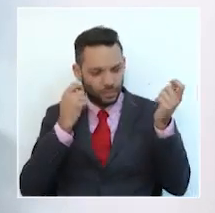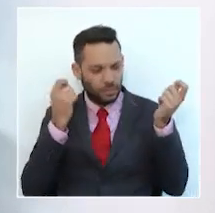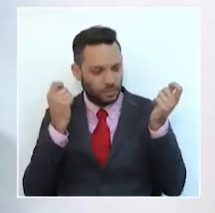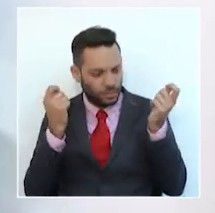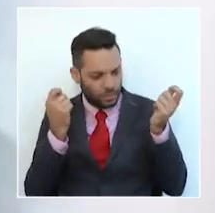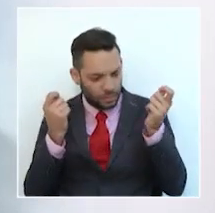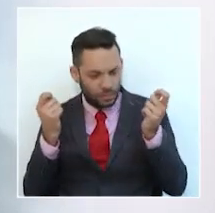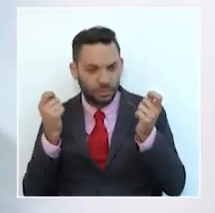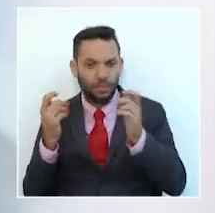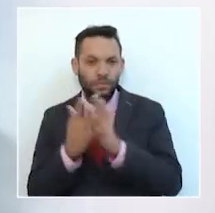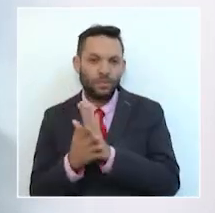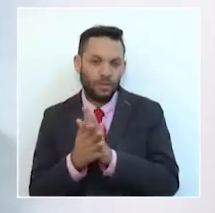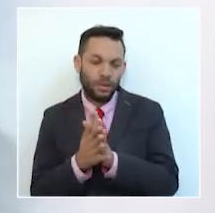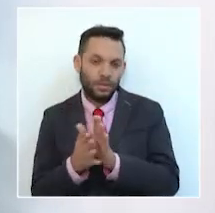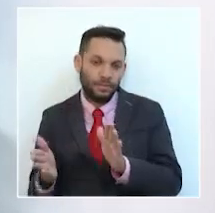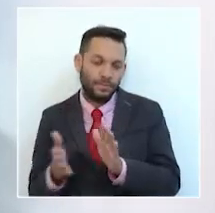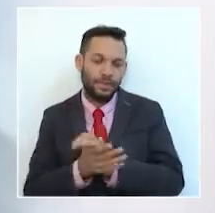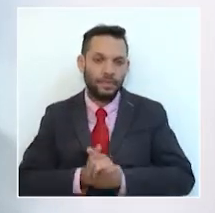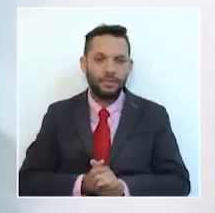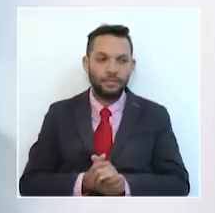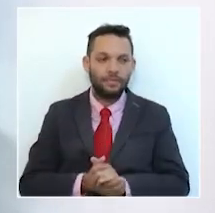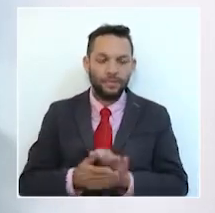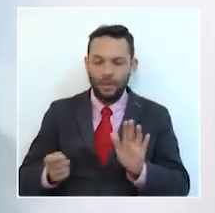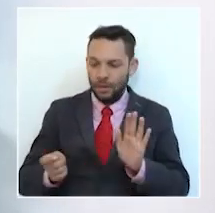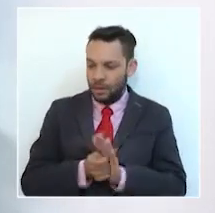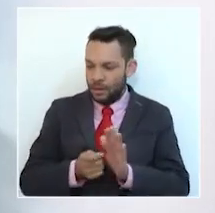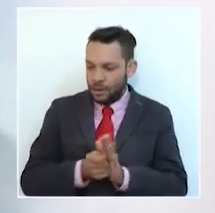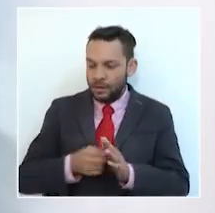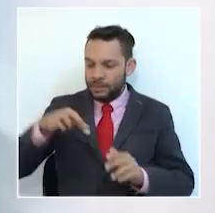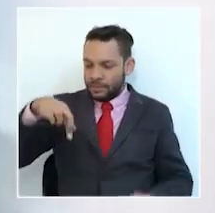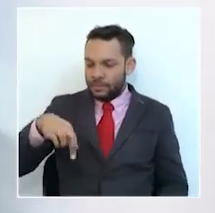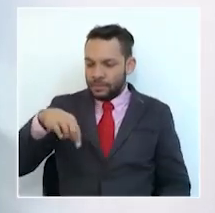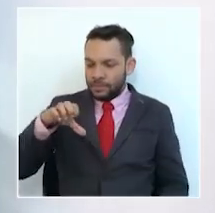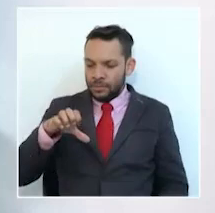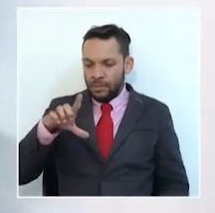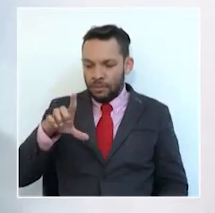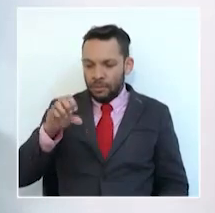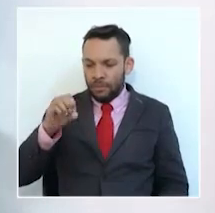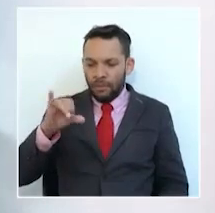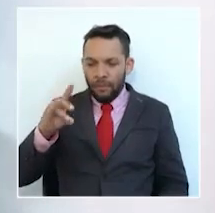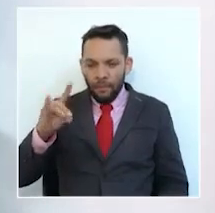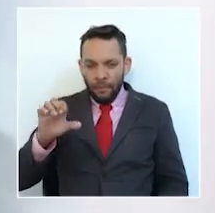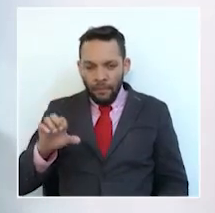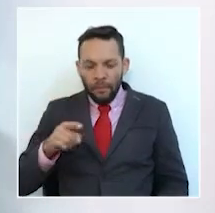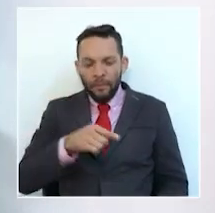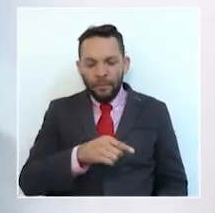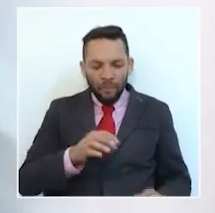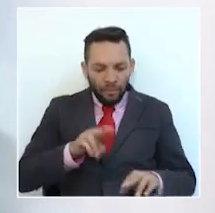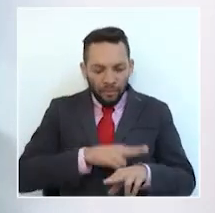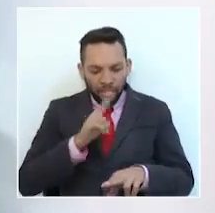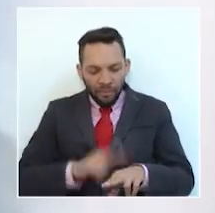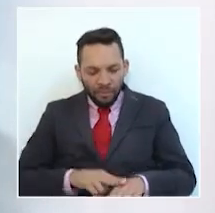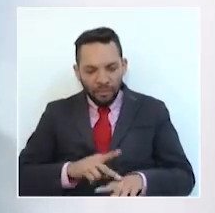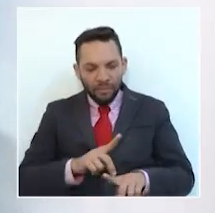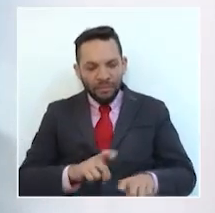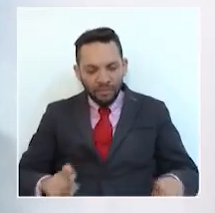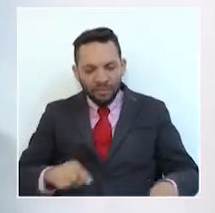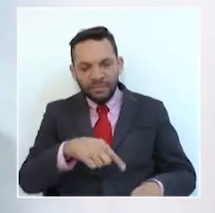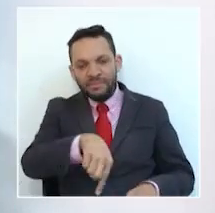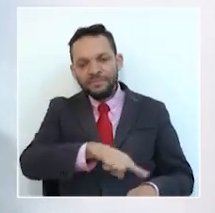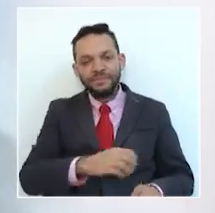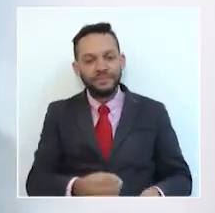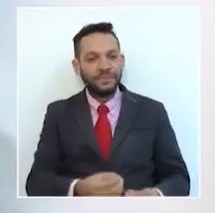distintos patógenos pero el pelo hoy de natural en el planeta lo tenemos en múltiples lugares